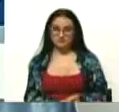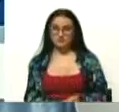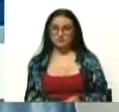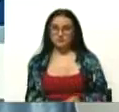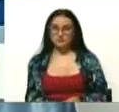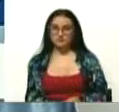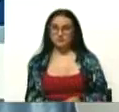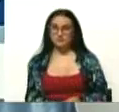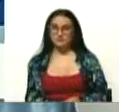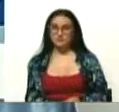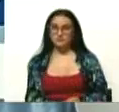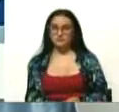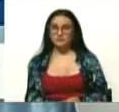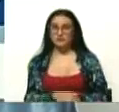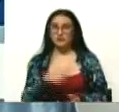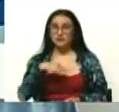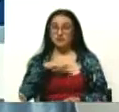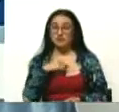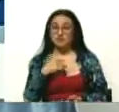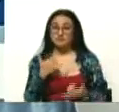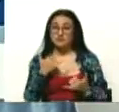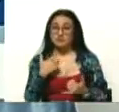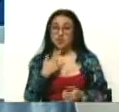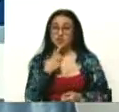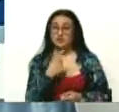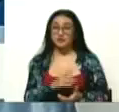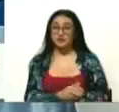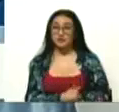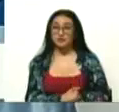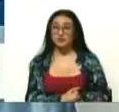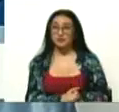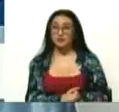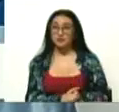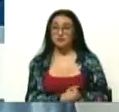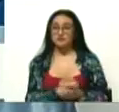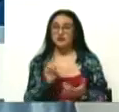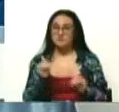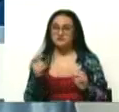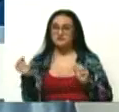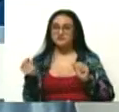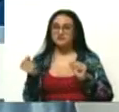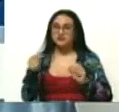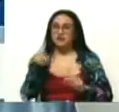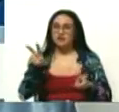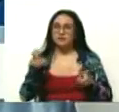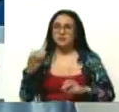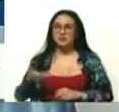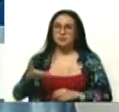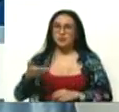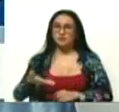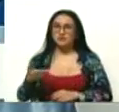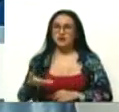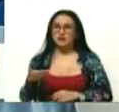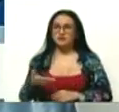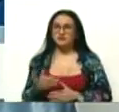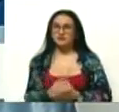Y yo me permito, de esta manera, incluso abrir un debate, yo creo que es importante el momento,